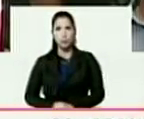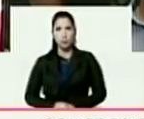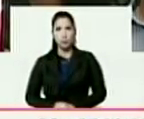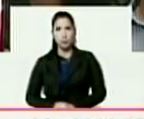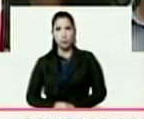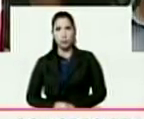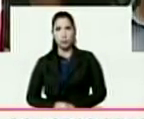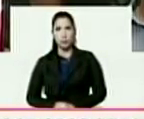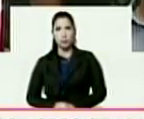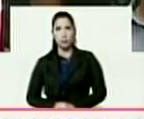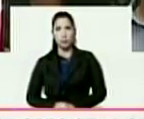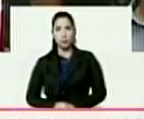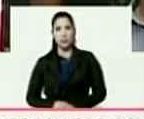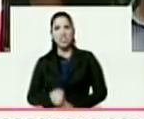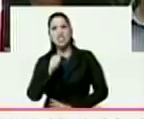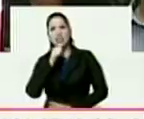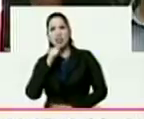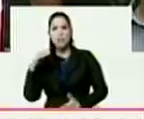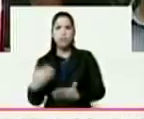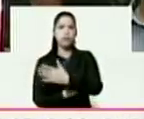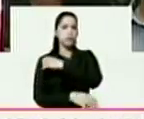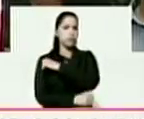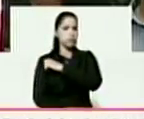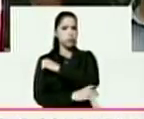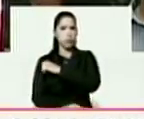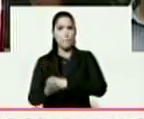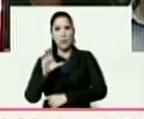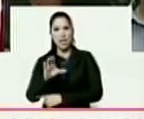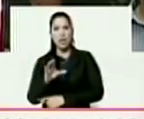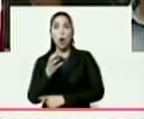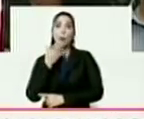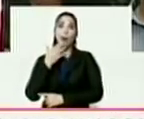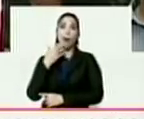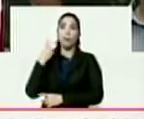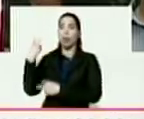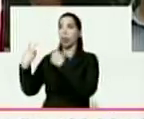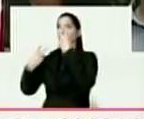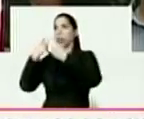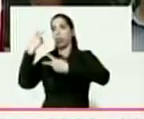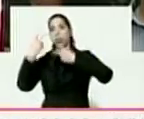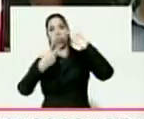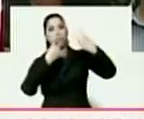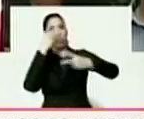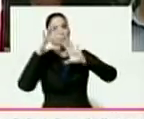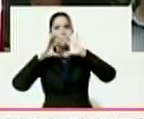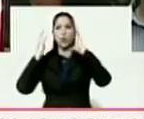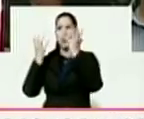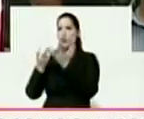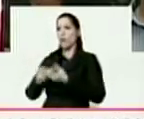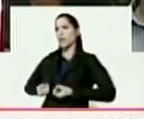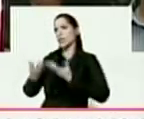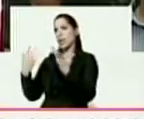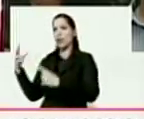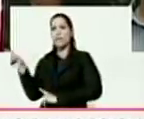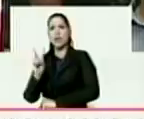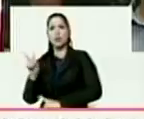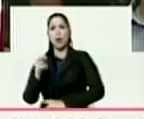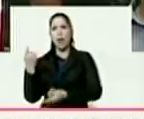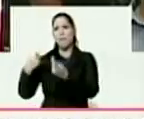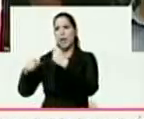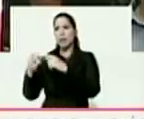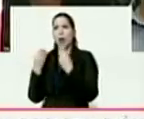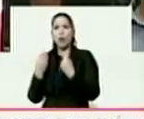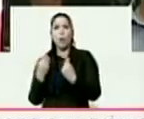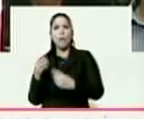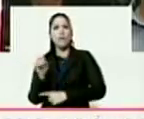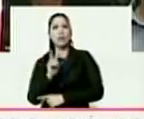han desfalcado el país oa los que andan en el mundo ofreciendo venezuela en venta como que venezuela estuviera en venta tiene que haber justicia